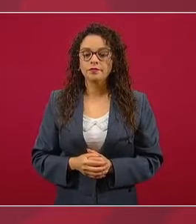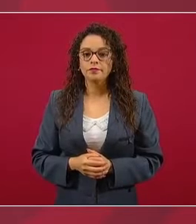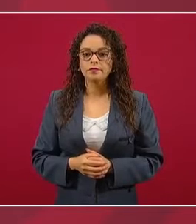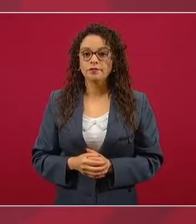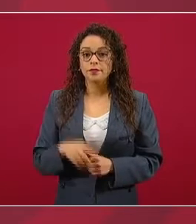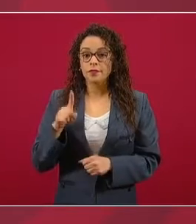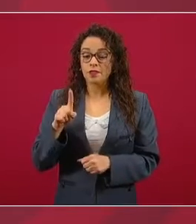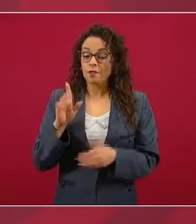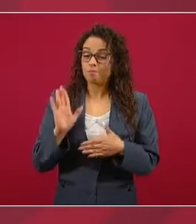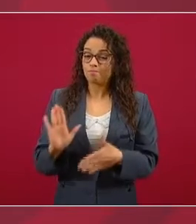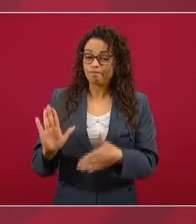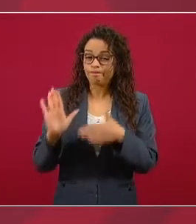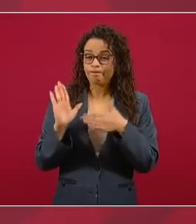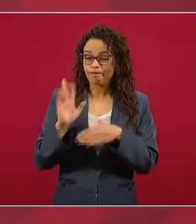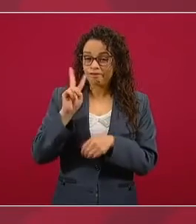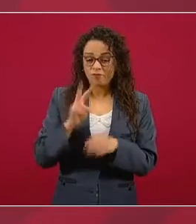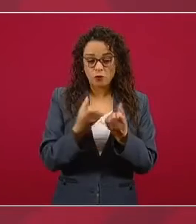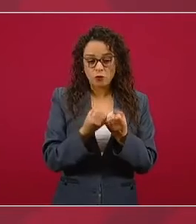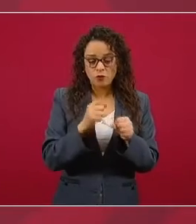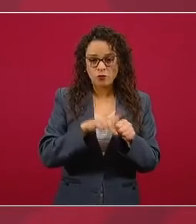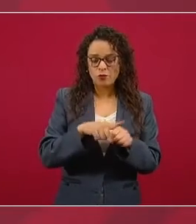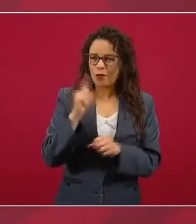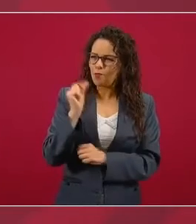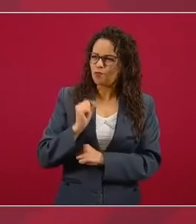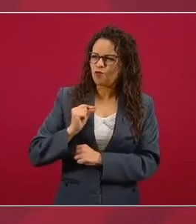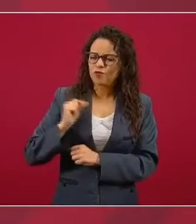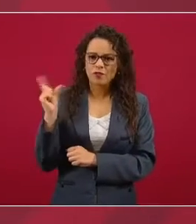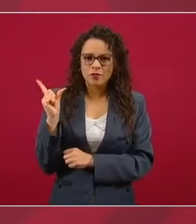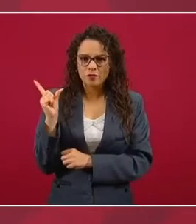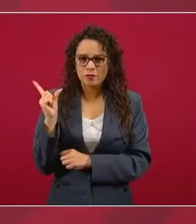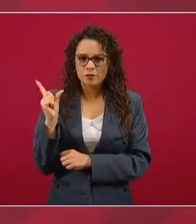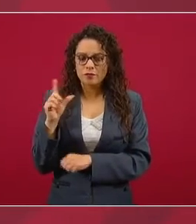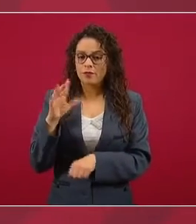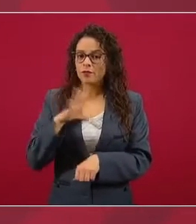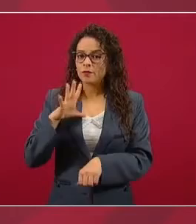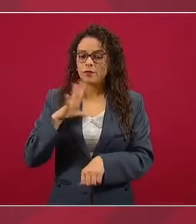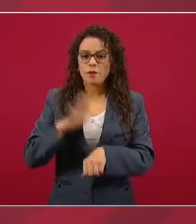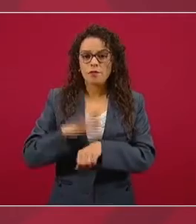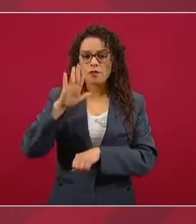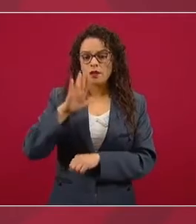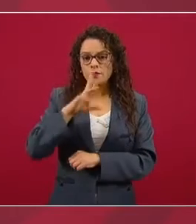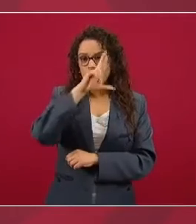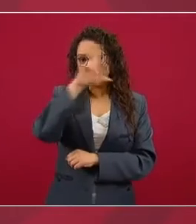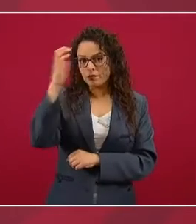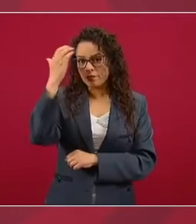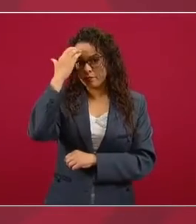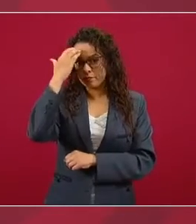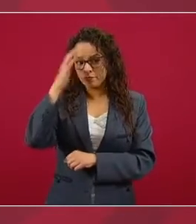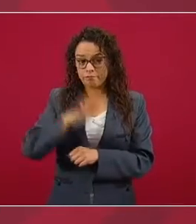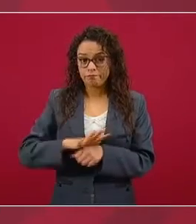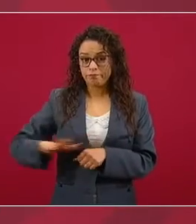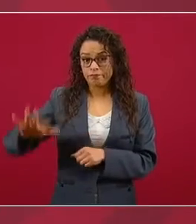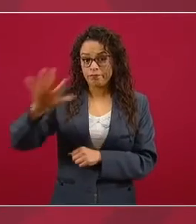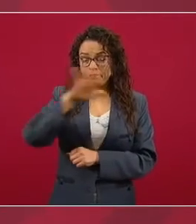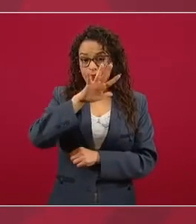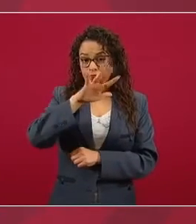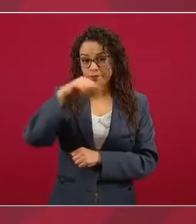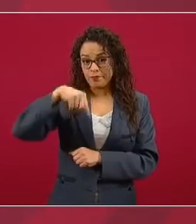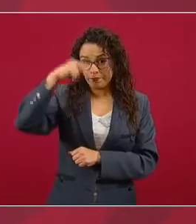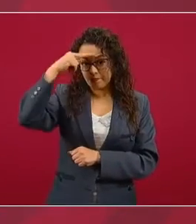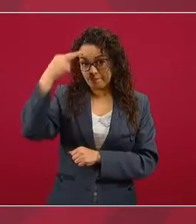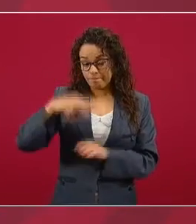compromiso social y una de las que cuenta con mayor reconocimiento entre la población de nuestro país.